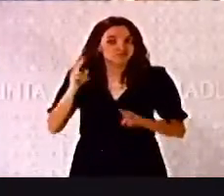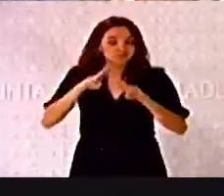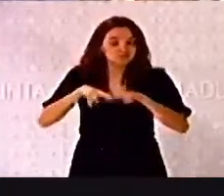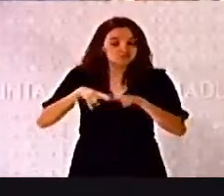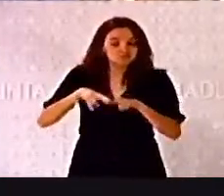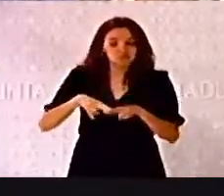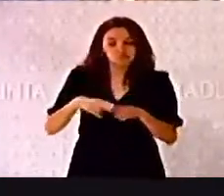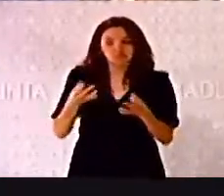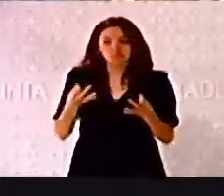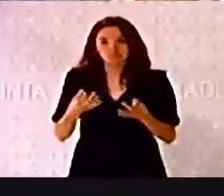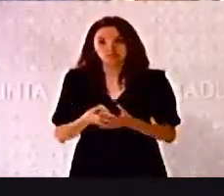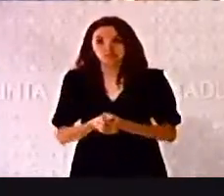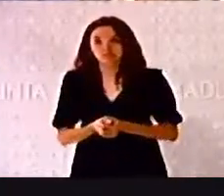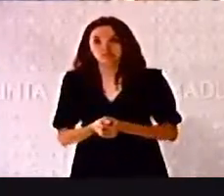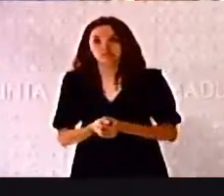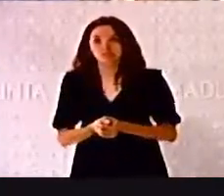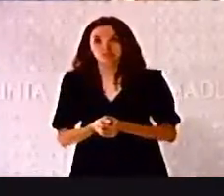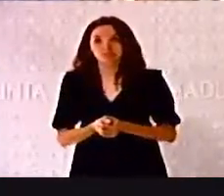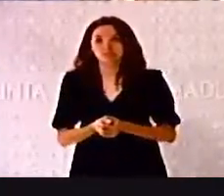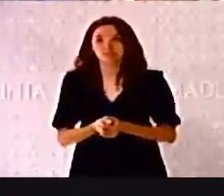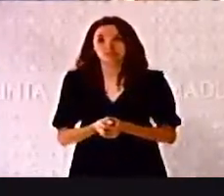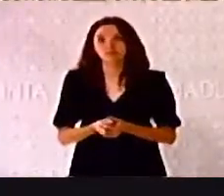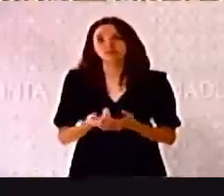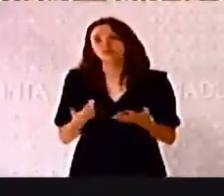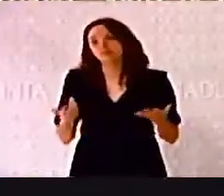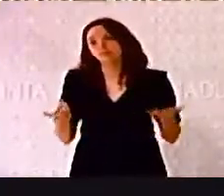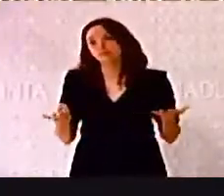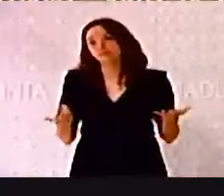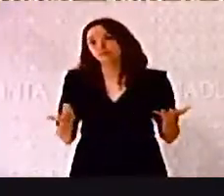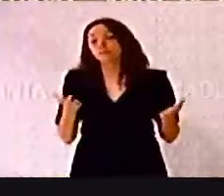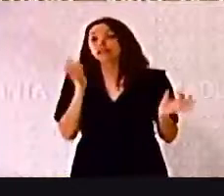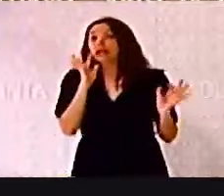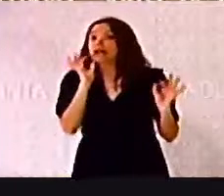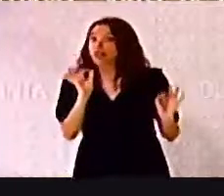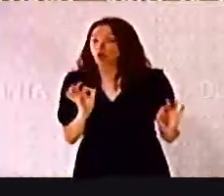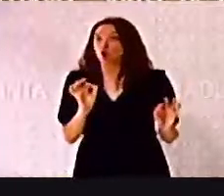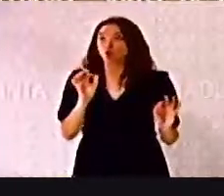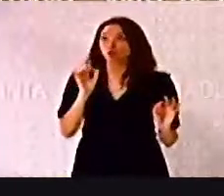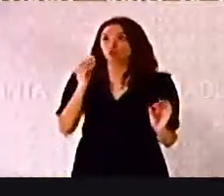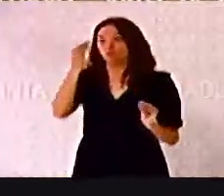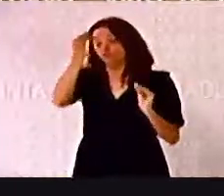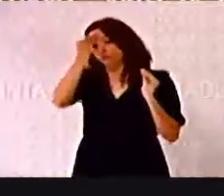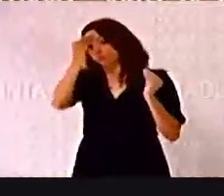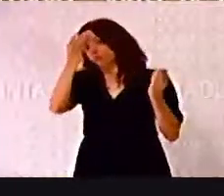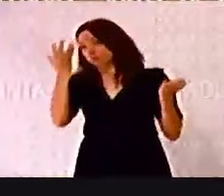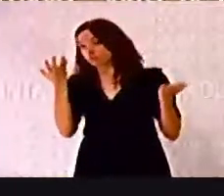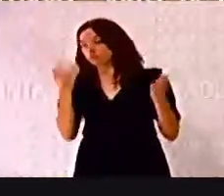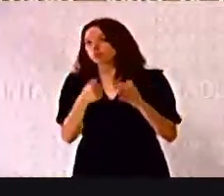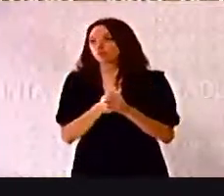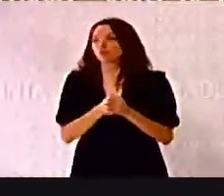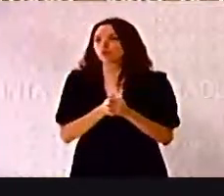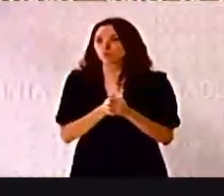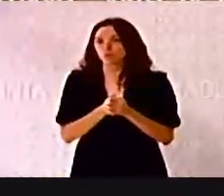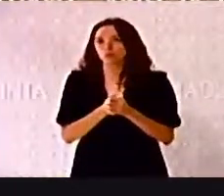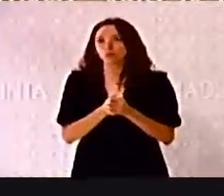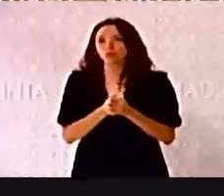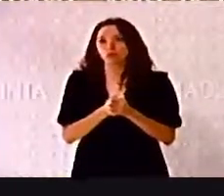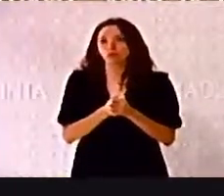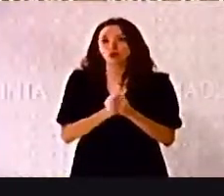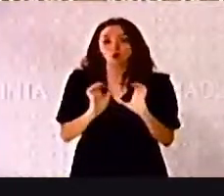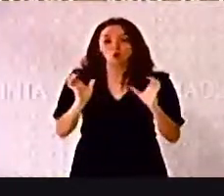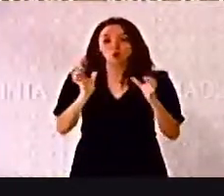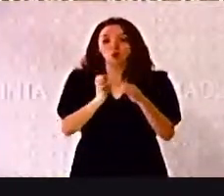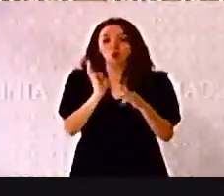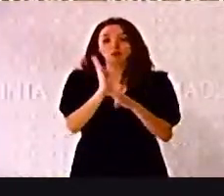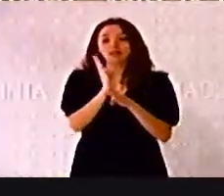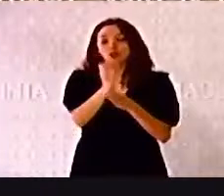ha... No, hombre, yo creo que lo que se ha valorado, se lo podéis plantear a los grupos que lo hayan propuesto,